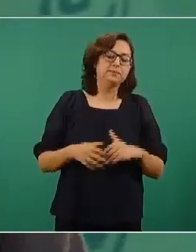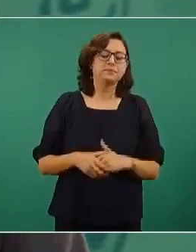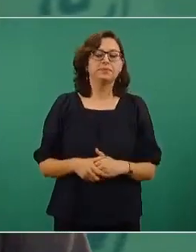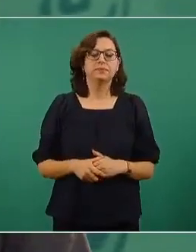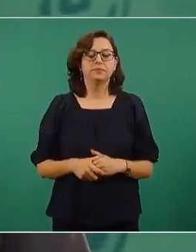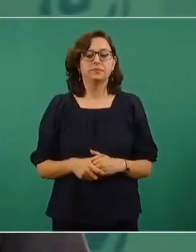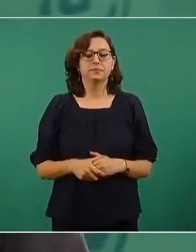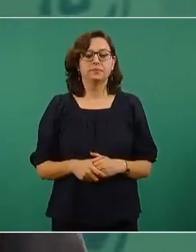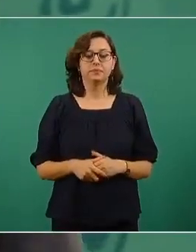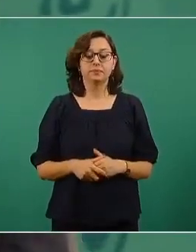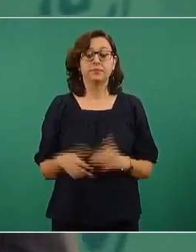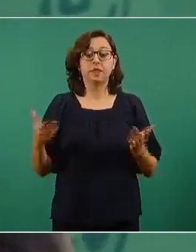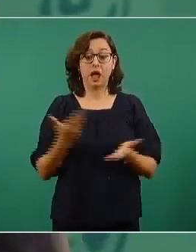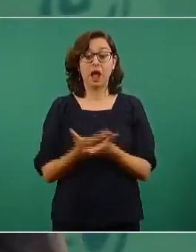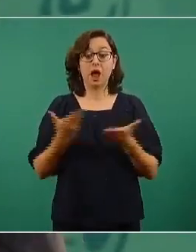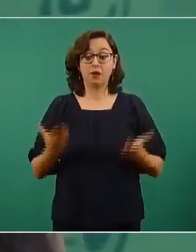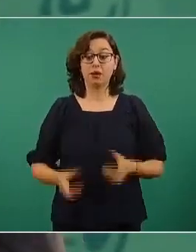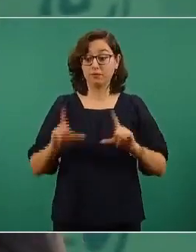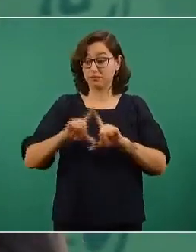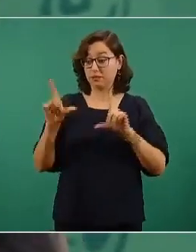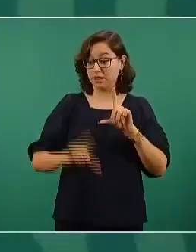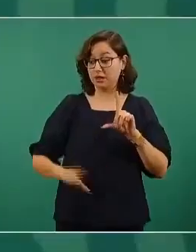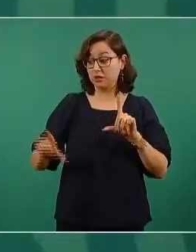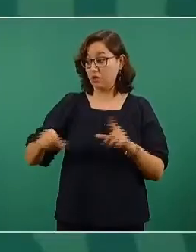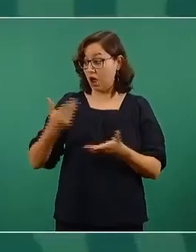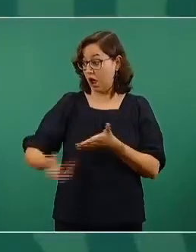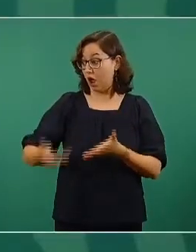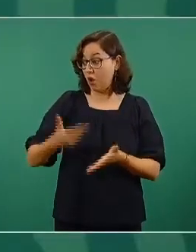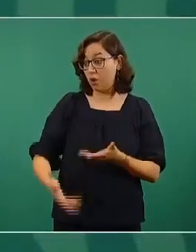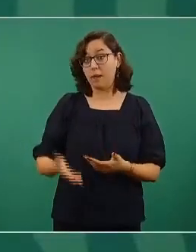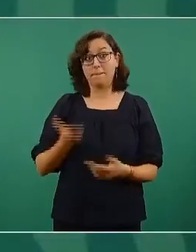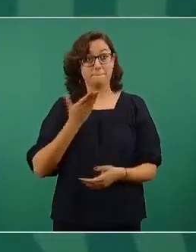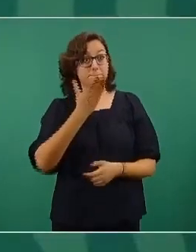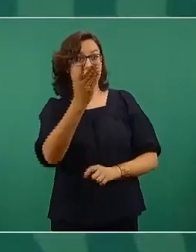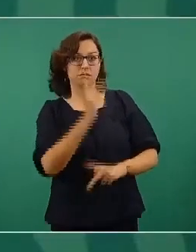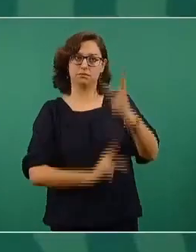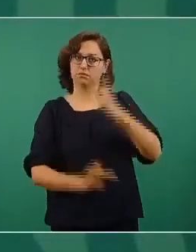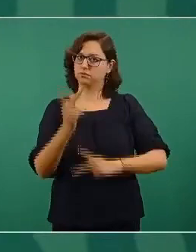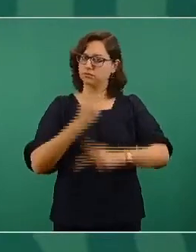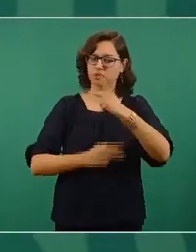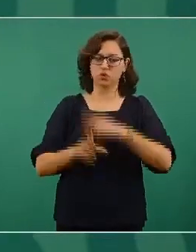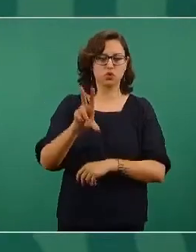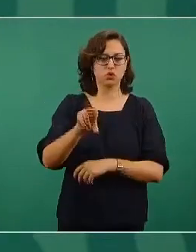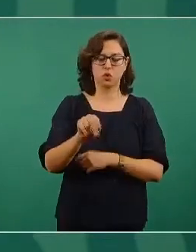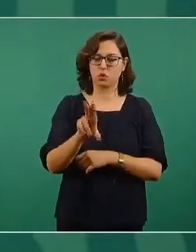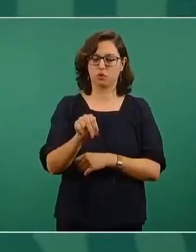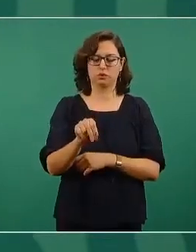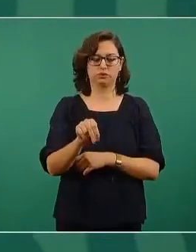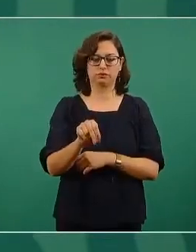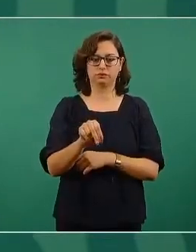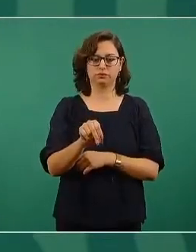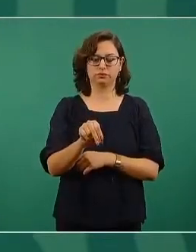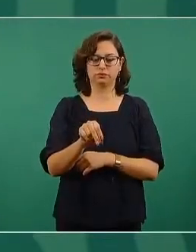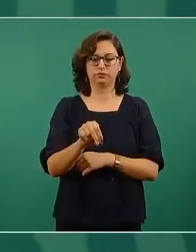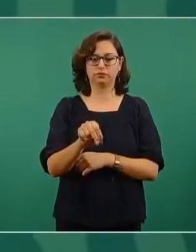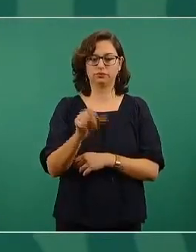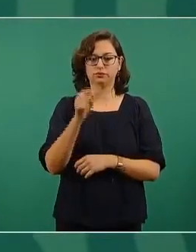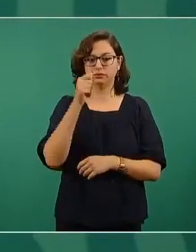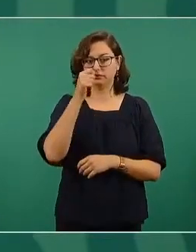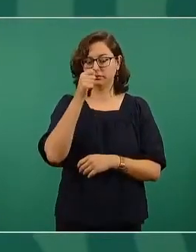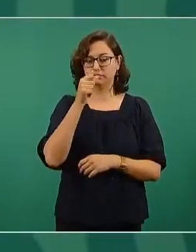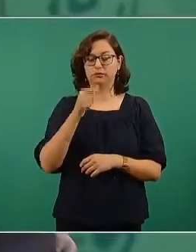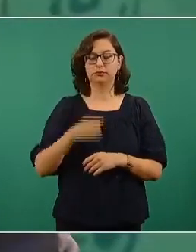no podemos nosotros endeudar al país, y sin deuda, con